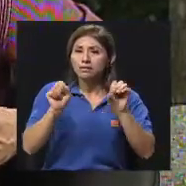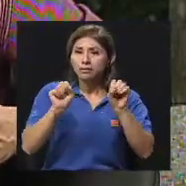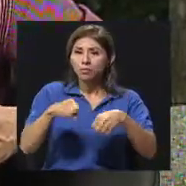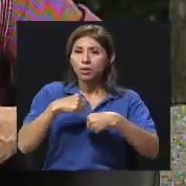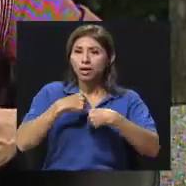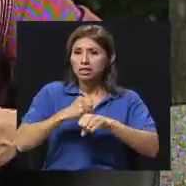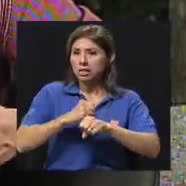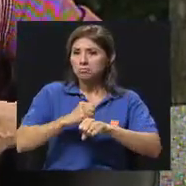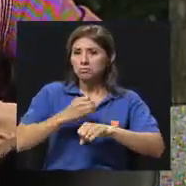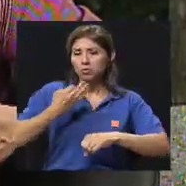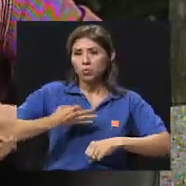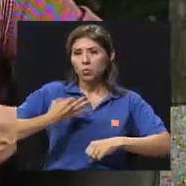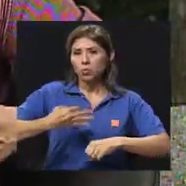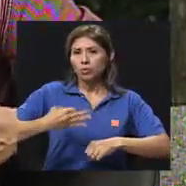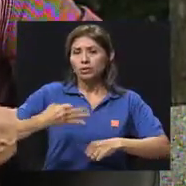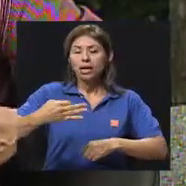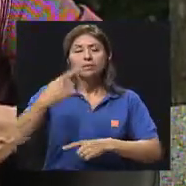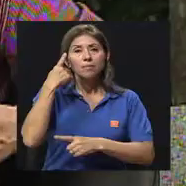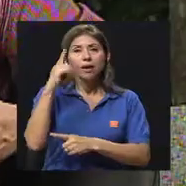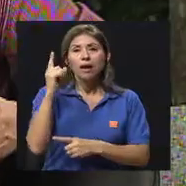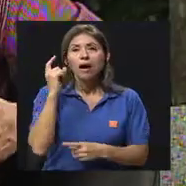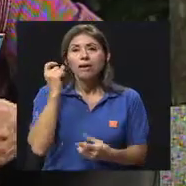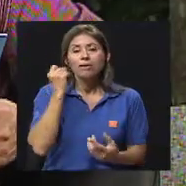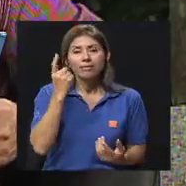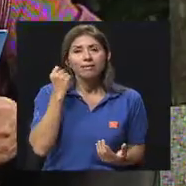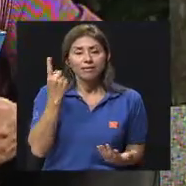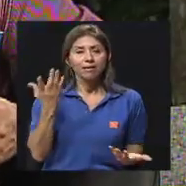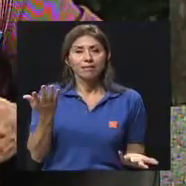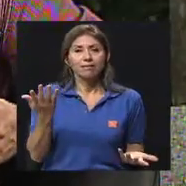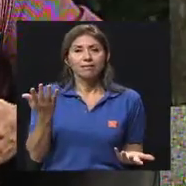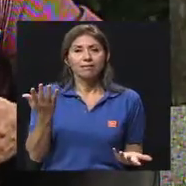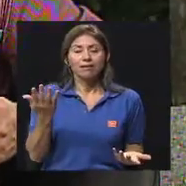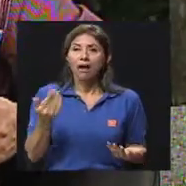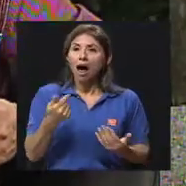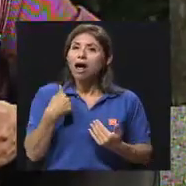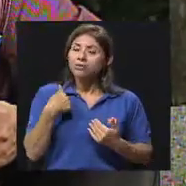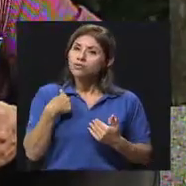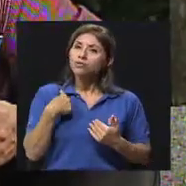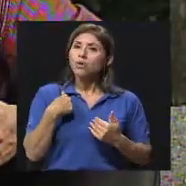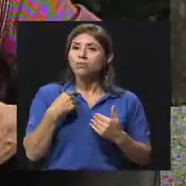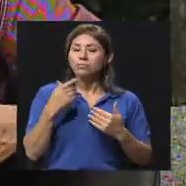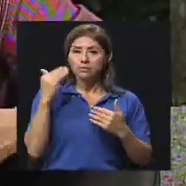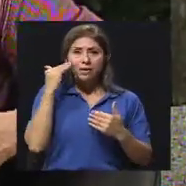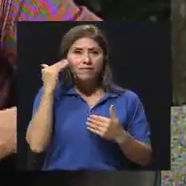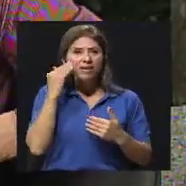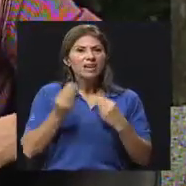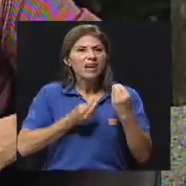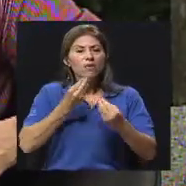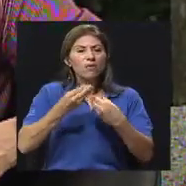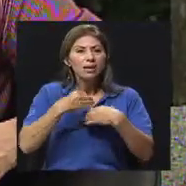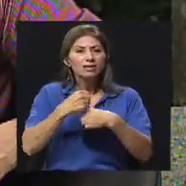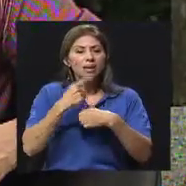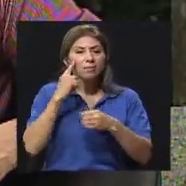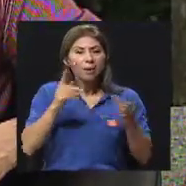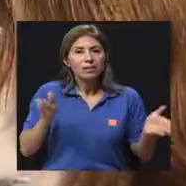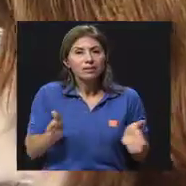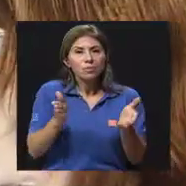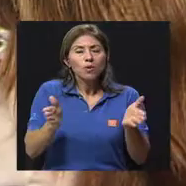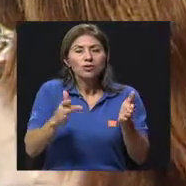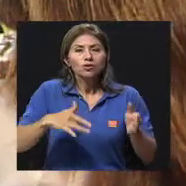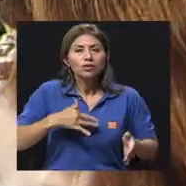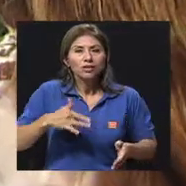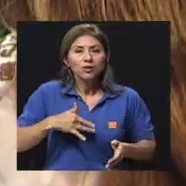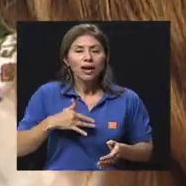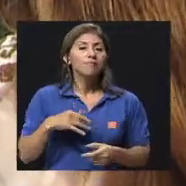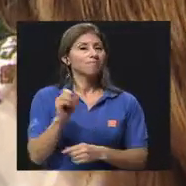pueden hacer en el día a día como para entender, bueno, es que estoy haciendo o podría hacer esto como estimulación sensorial. Perfecto, para aquellas mamás que